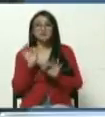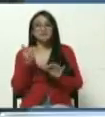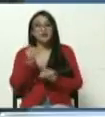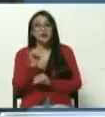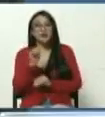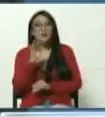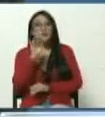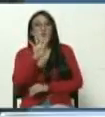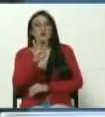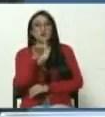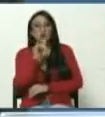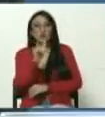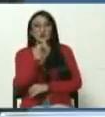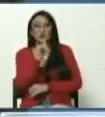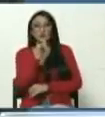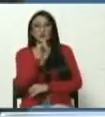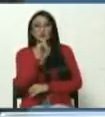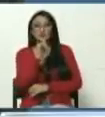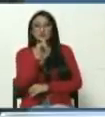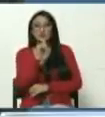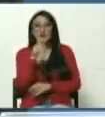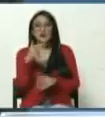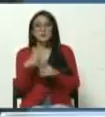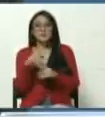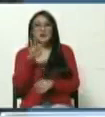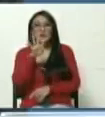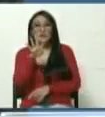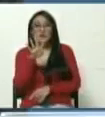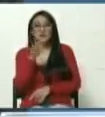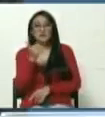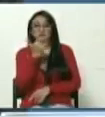4 denuncias y 4 causas